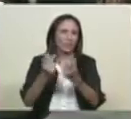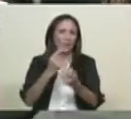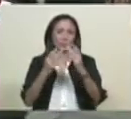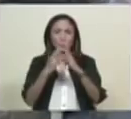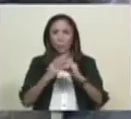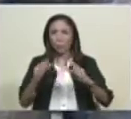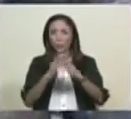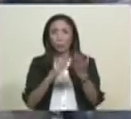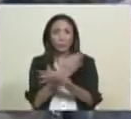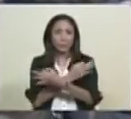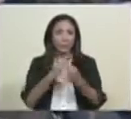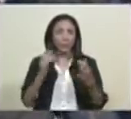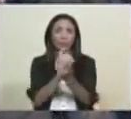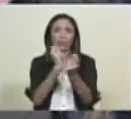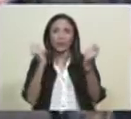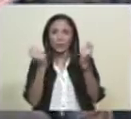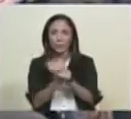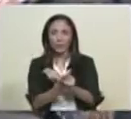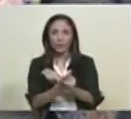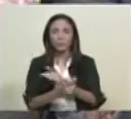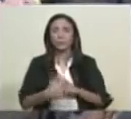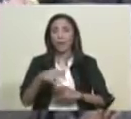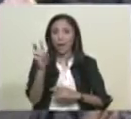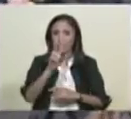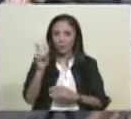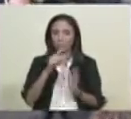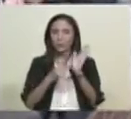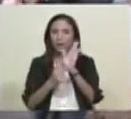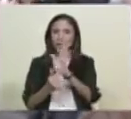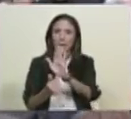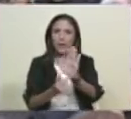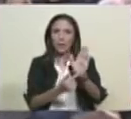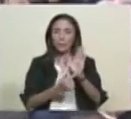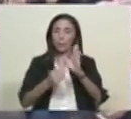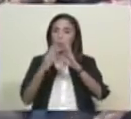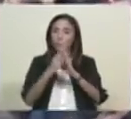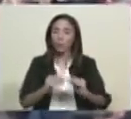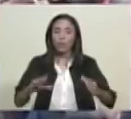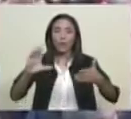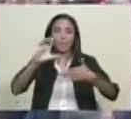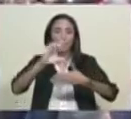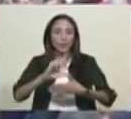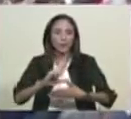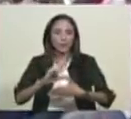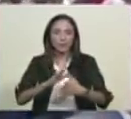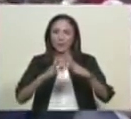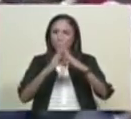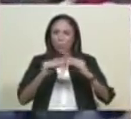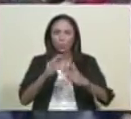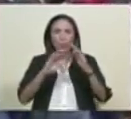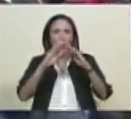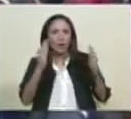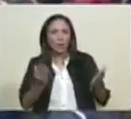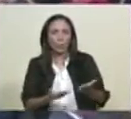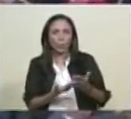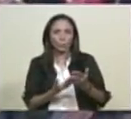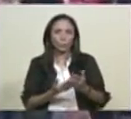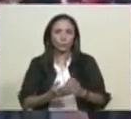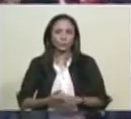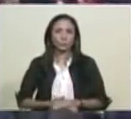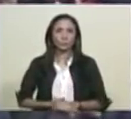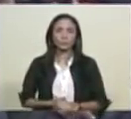país. Y que Venezuela será ejemplo en América Latina y el Caribe y en el mundo junto a nuestros hermanos del